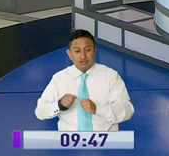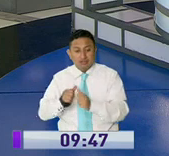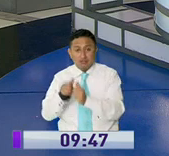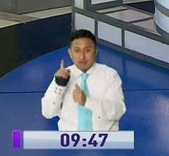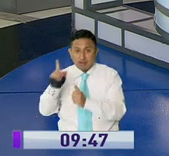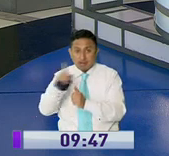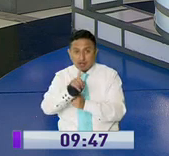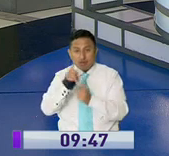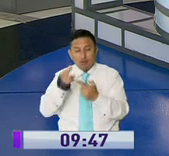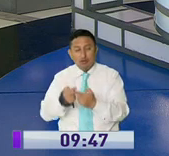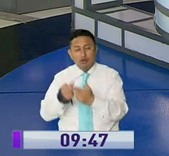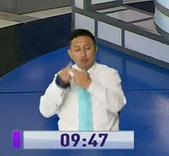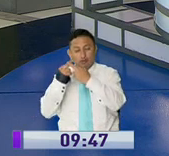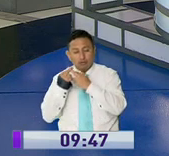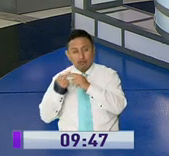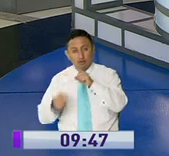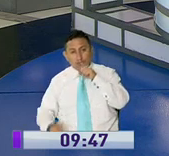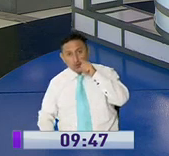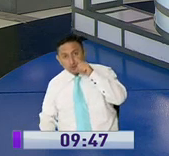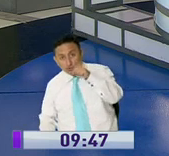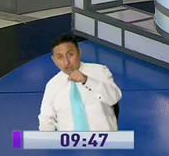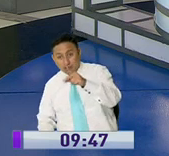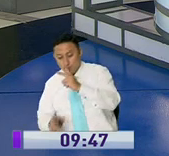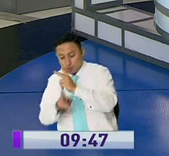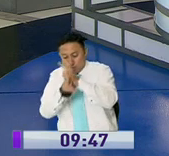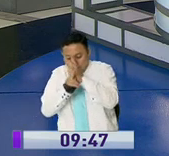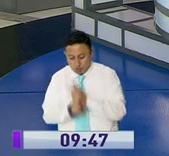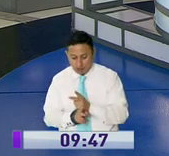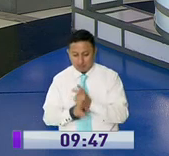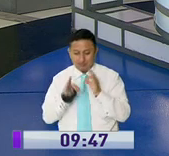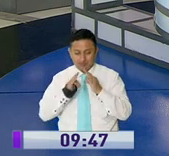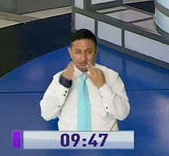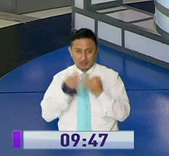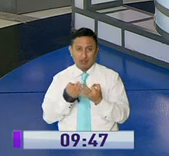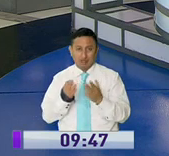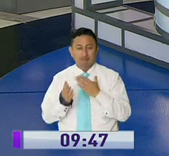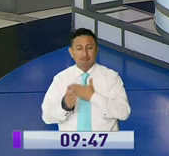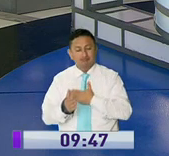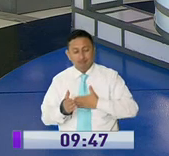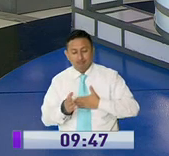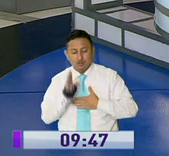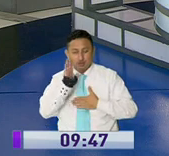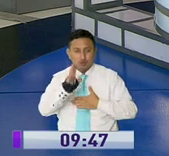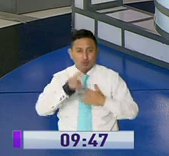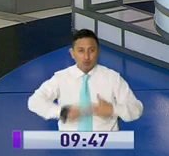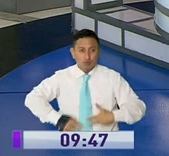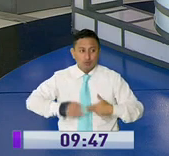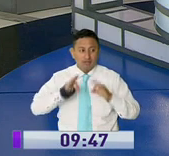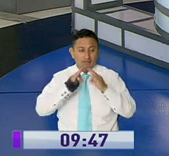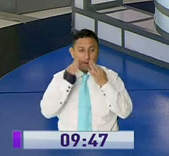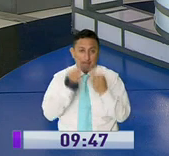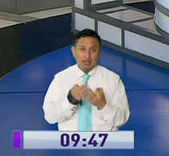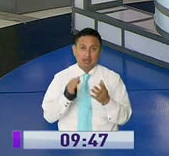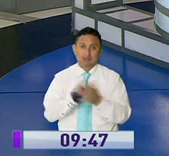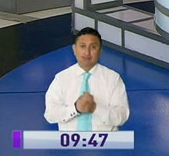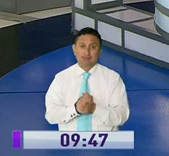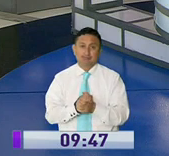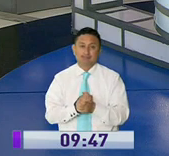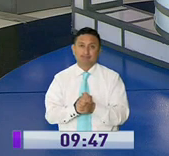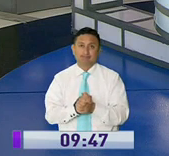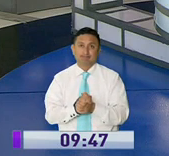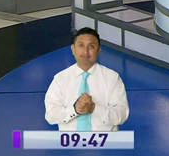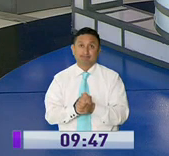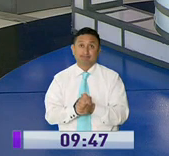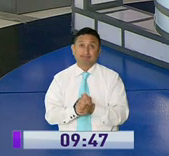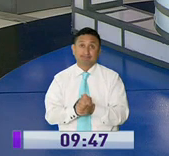cada persona, de que usted se encargue de precautelar su vida, por Dios, por su vida, por la de su familia. Bueno,